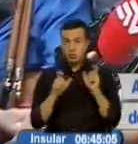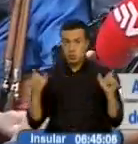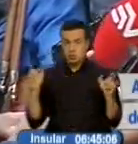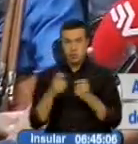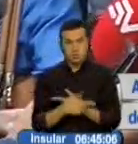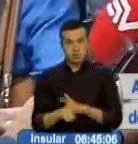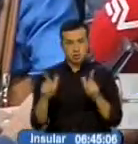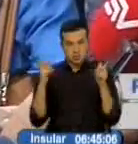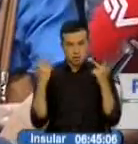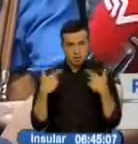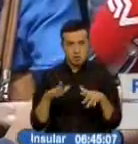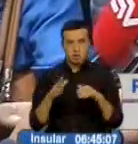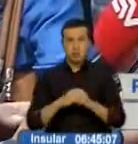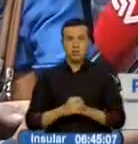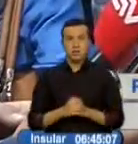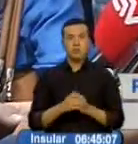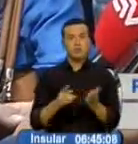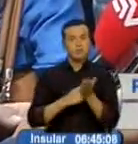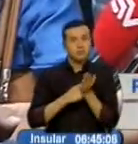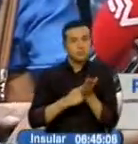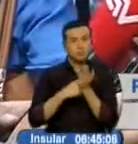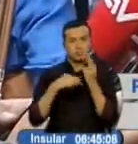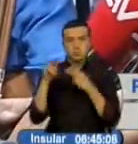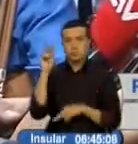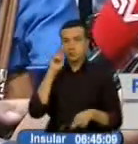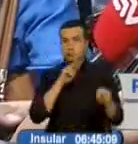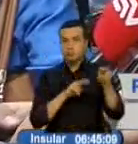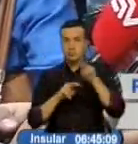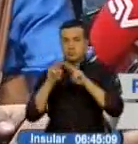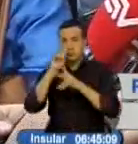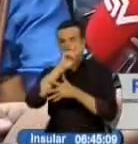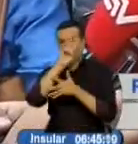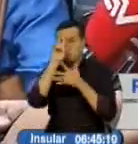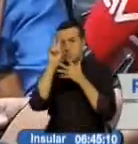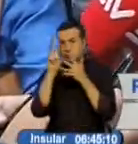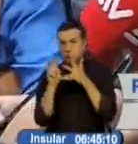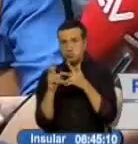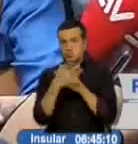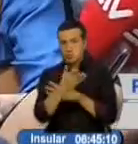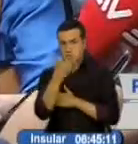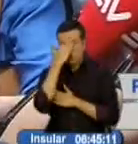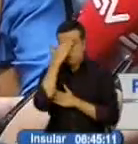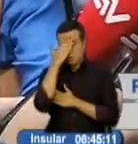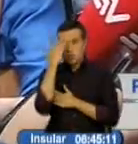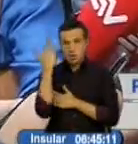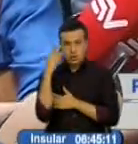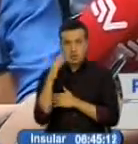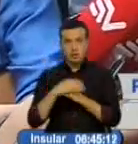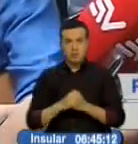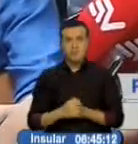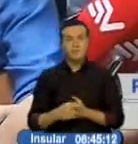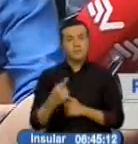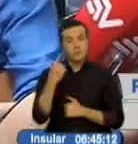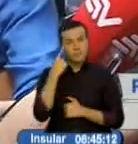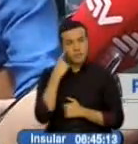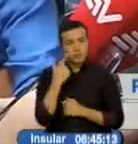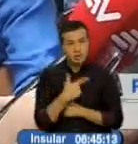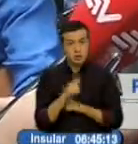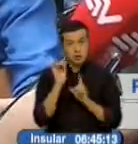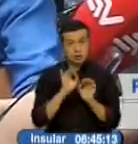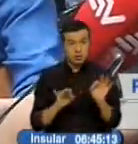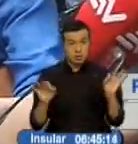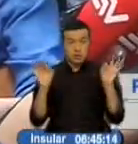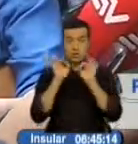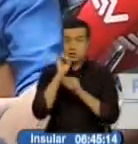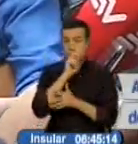Hemos quedado en hacer un análisis minucioso, caso por caso. Ustedes saben que para que exista la posibilidad de indulto es necesario,